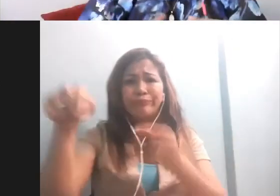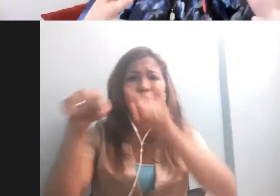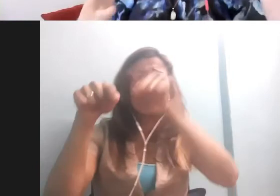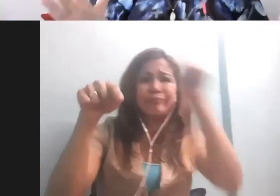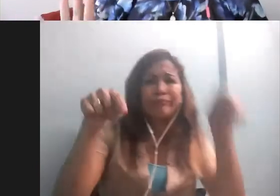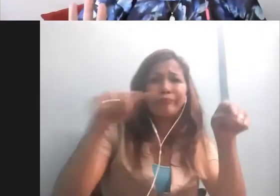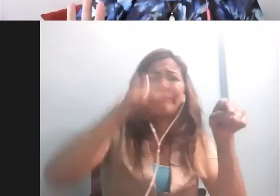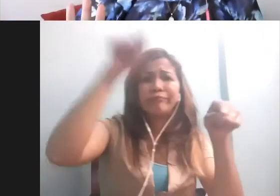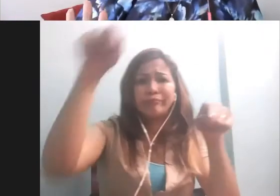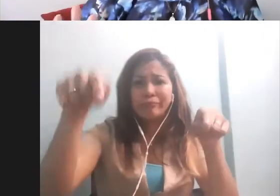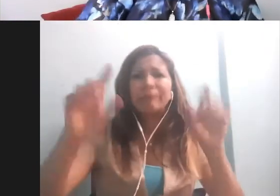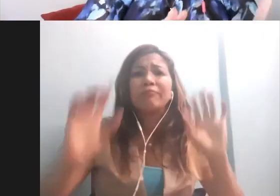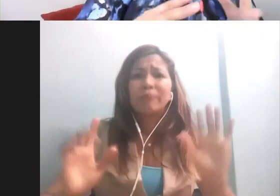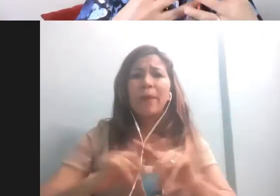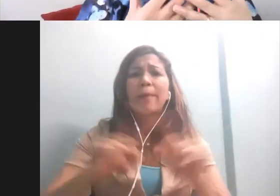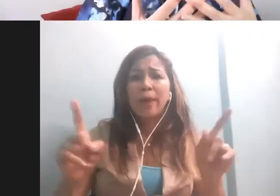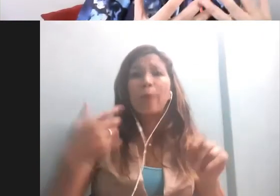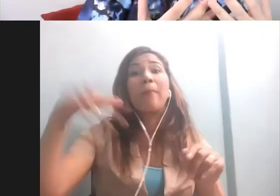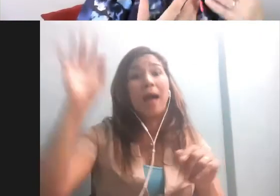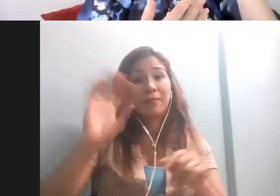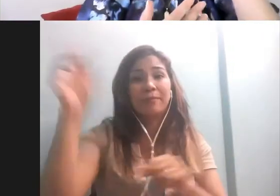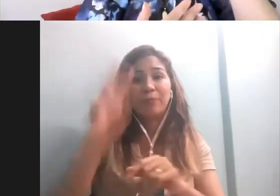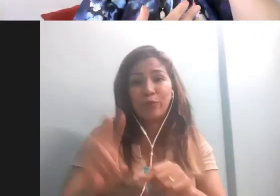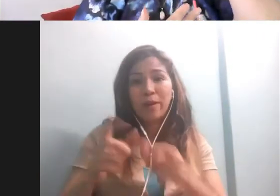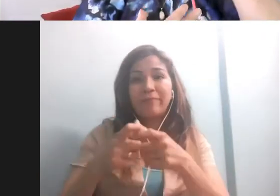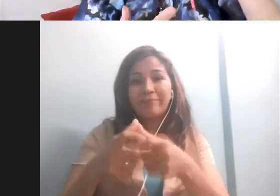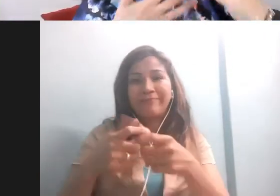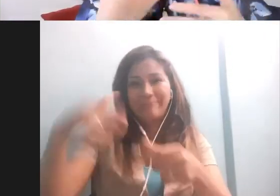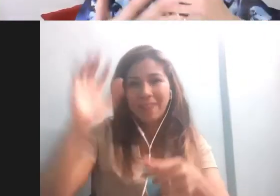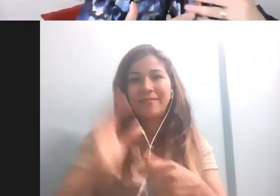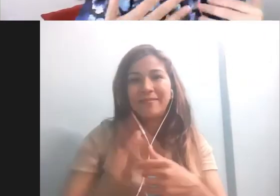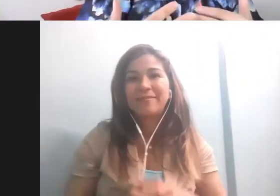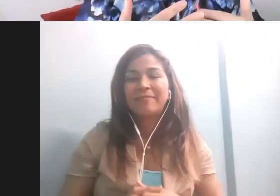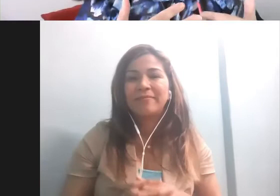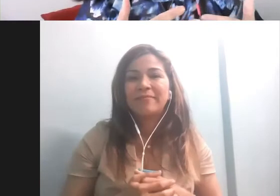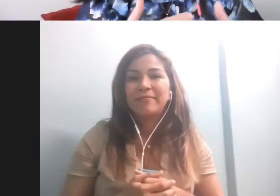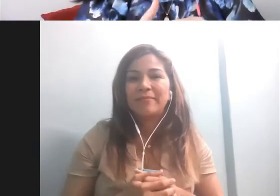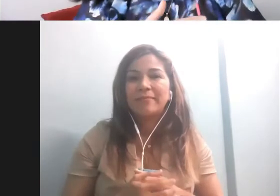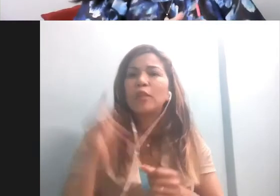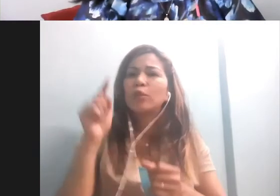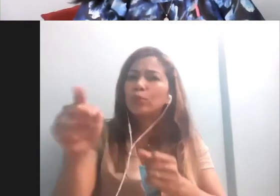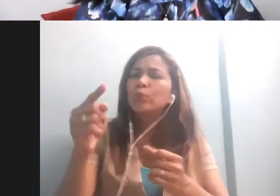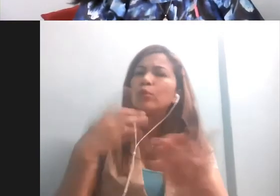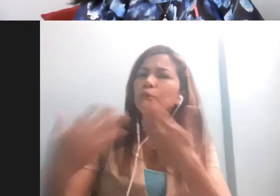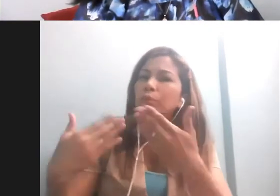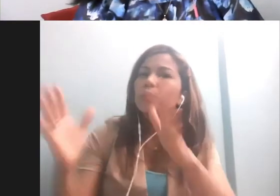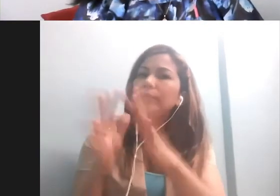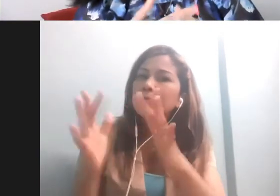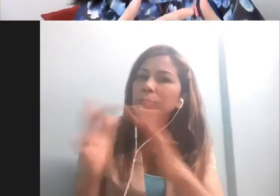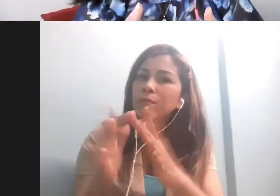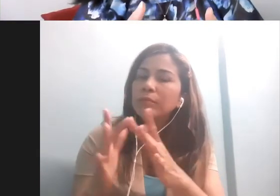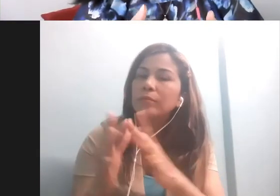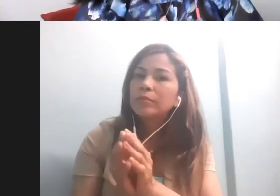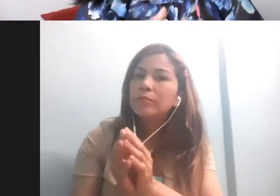allí, hacemos nosotros un poquito más de bulla. Dalia, tú que tienes contacto con muchas personas